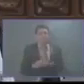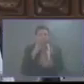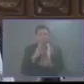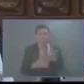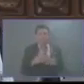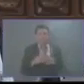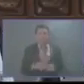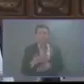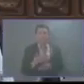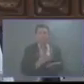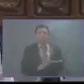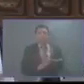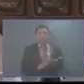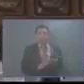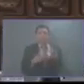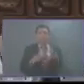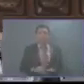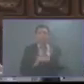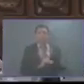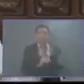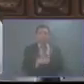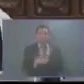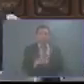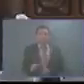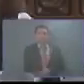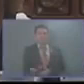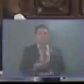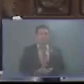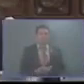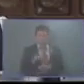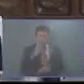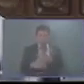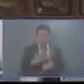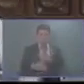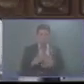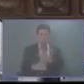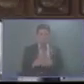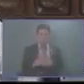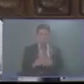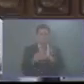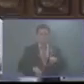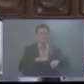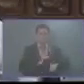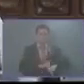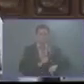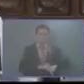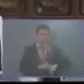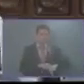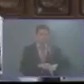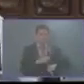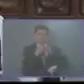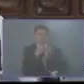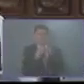tradicionales. Esto tenemos que romperlo. Si vemos en la fracción de Arena en ese momento, hay